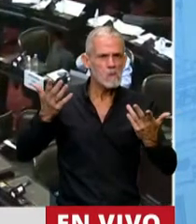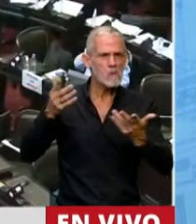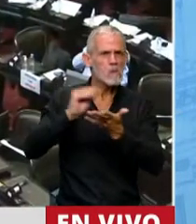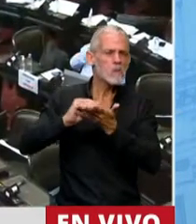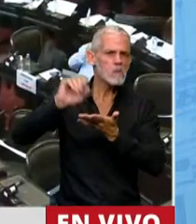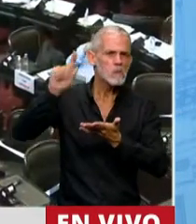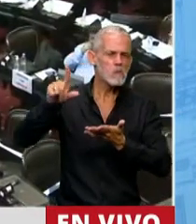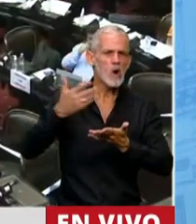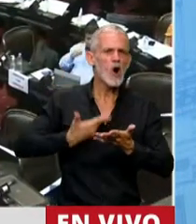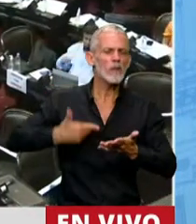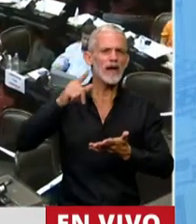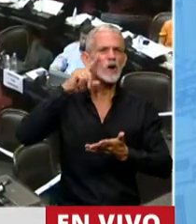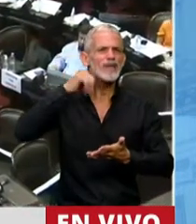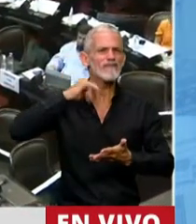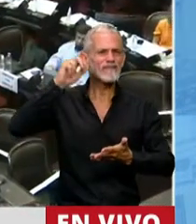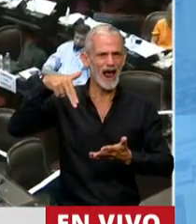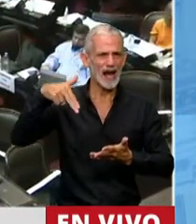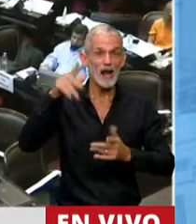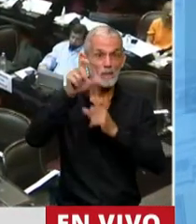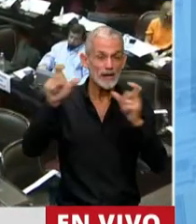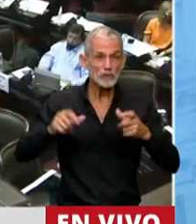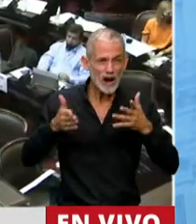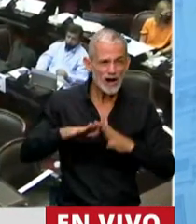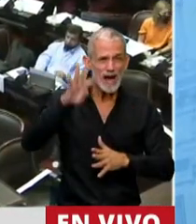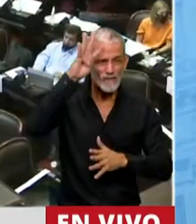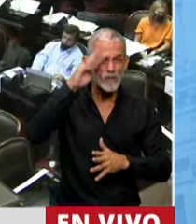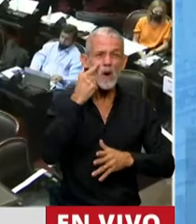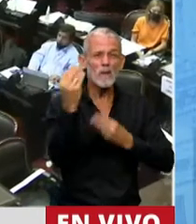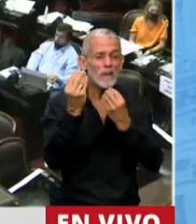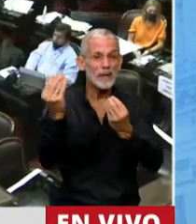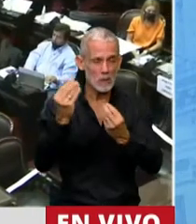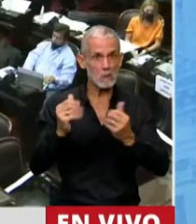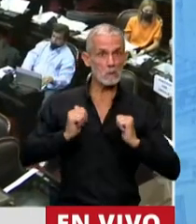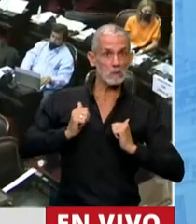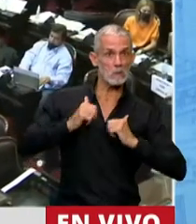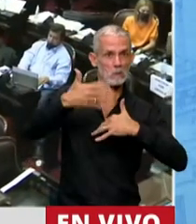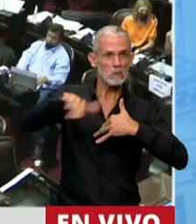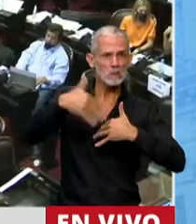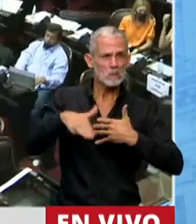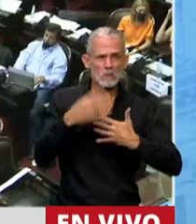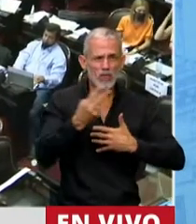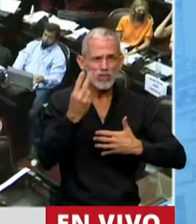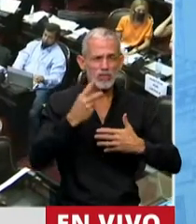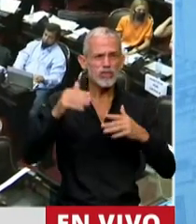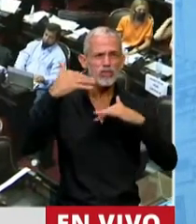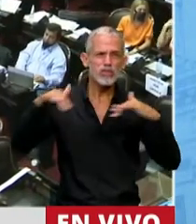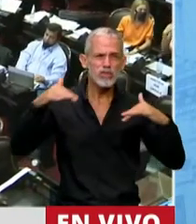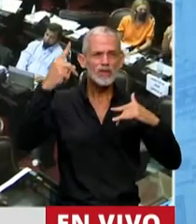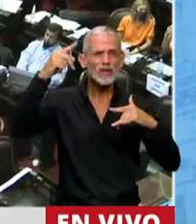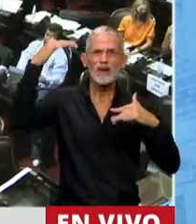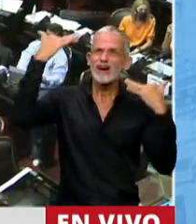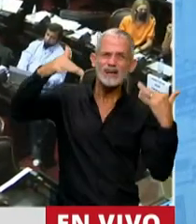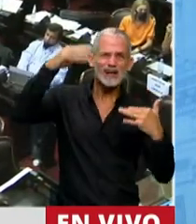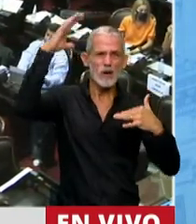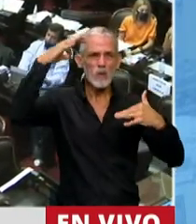administración de infra por moxeños varados que se encontraban en condiciones inhumanas en la intemperie y